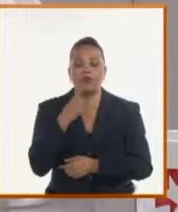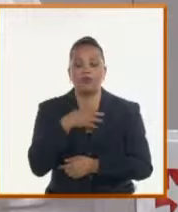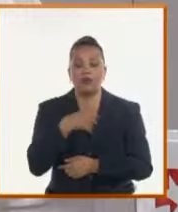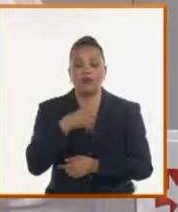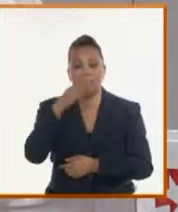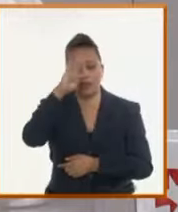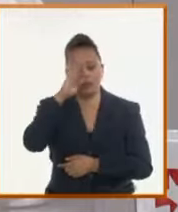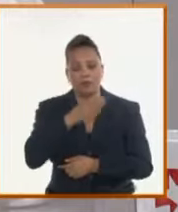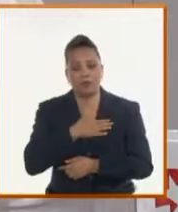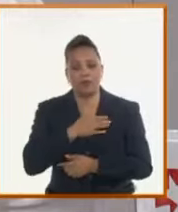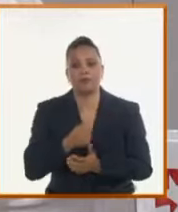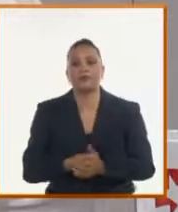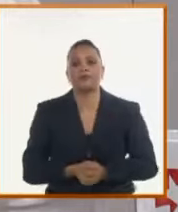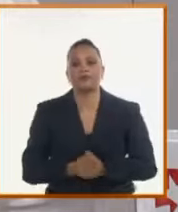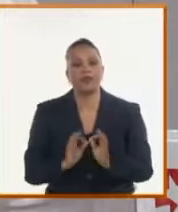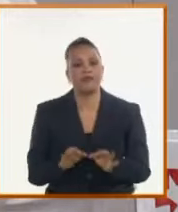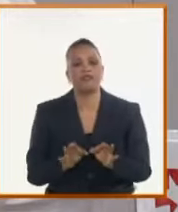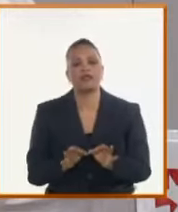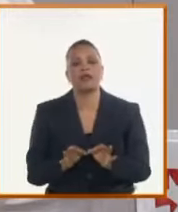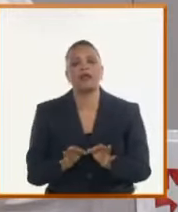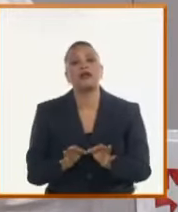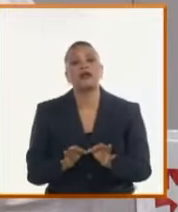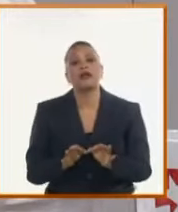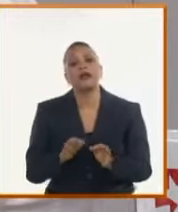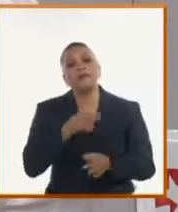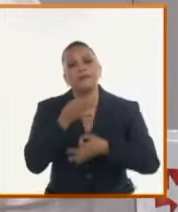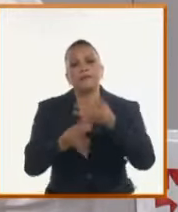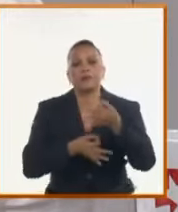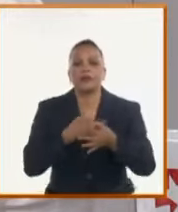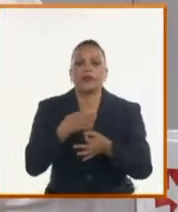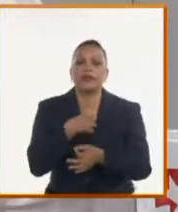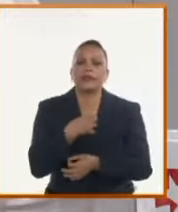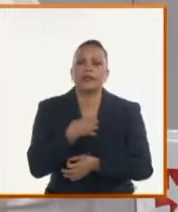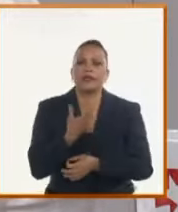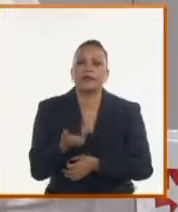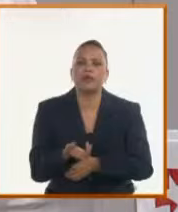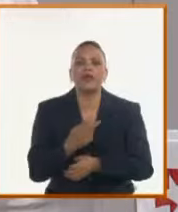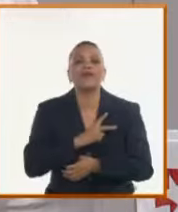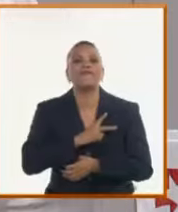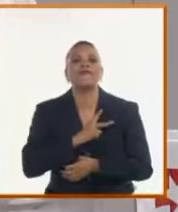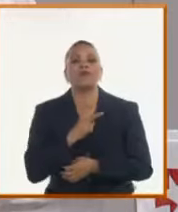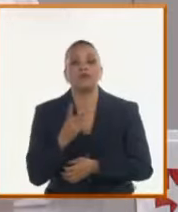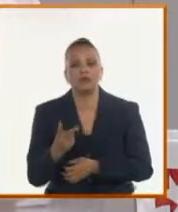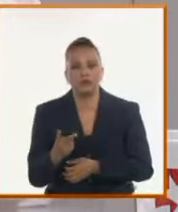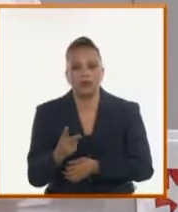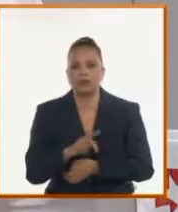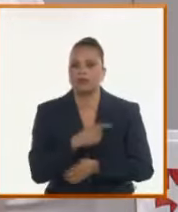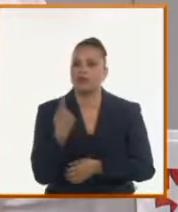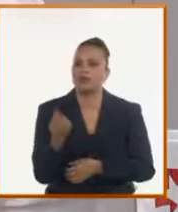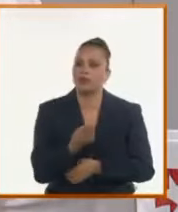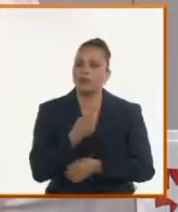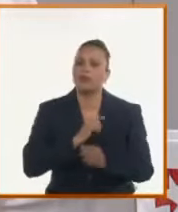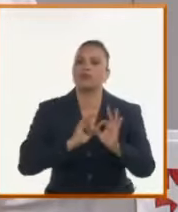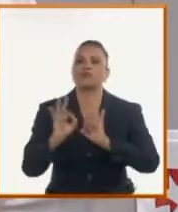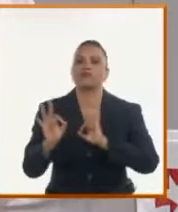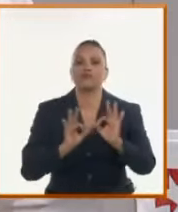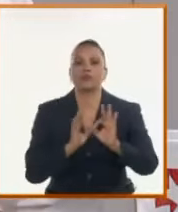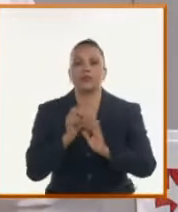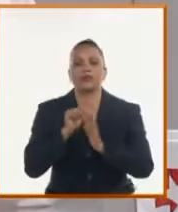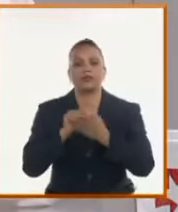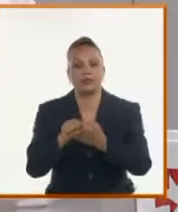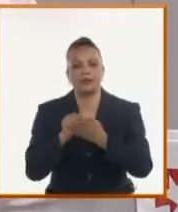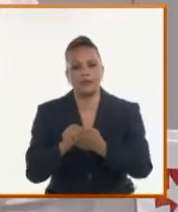en estos en estos momentos eh comentar que existe la voluntad de la Unión de ferrocarriles de preservar este